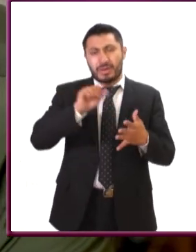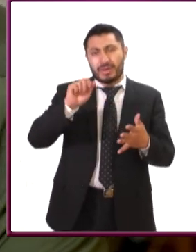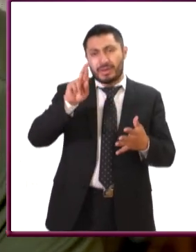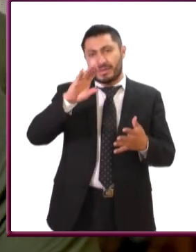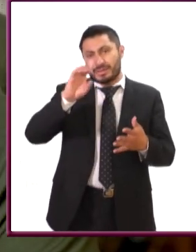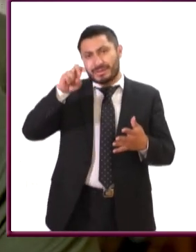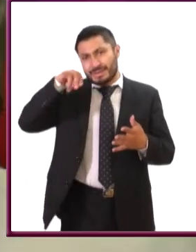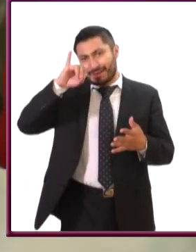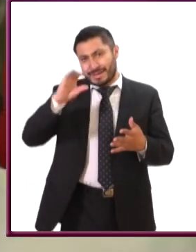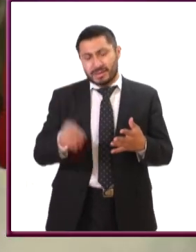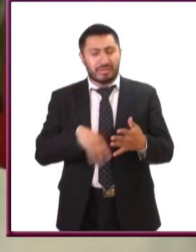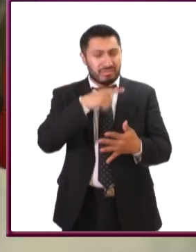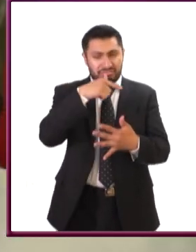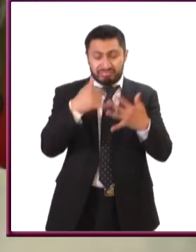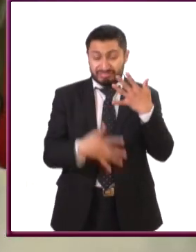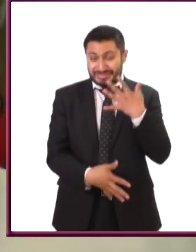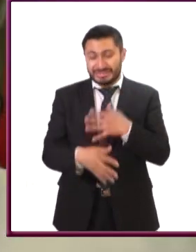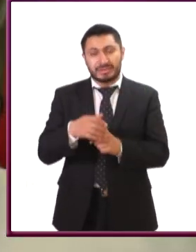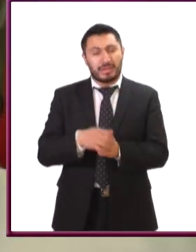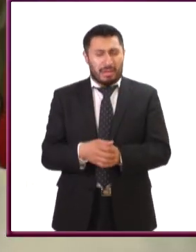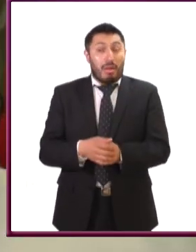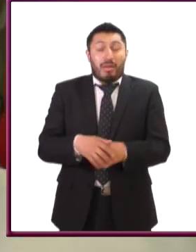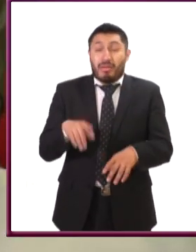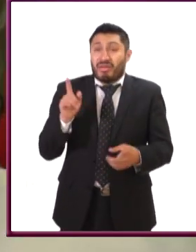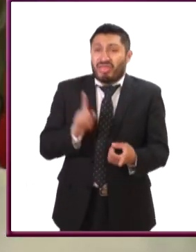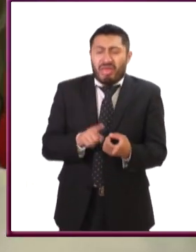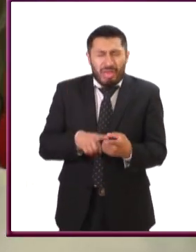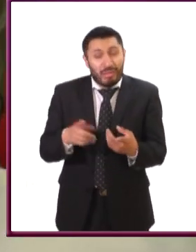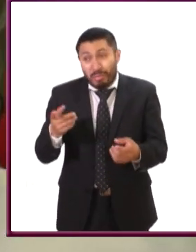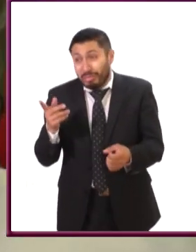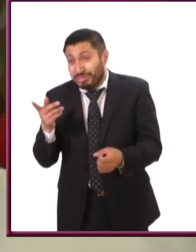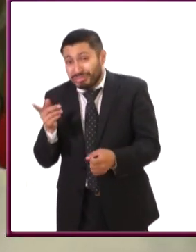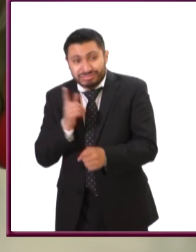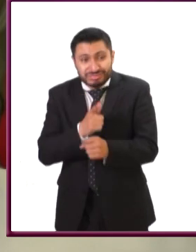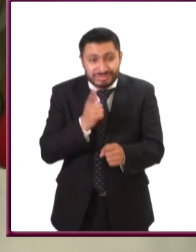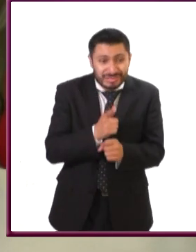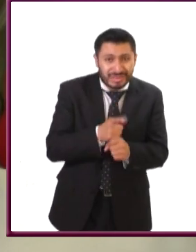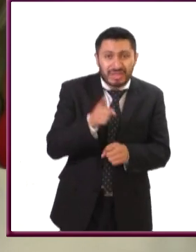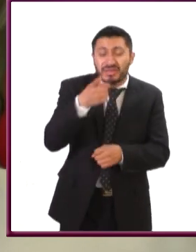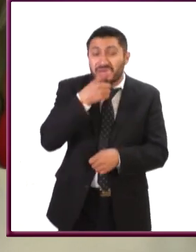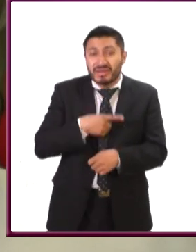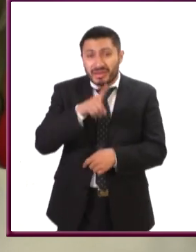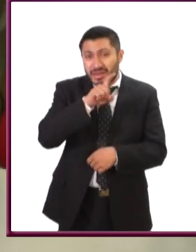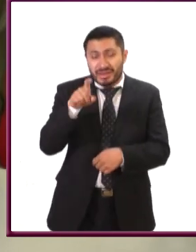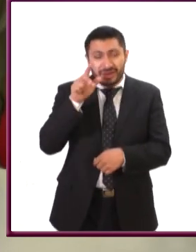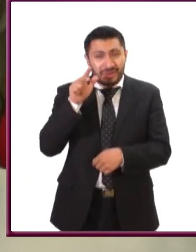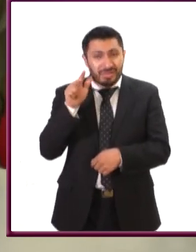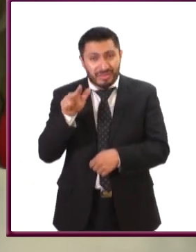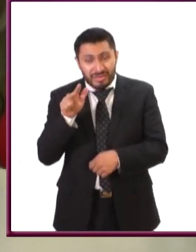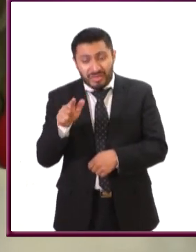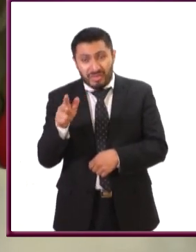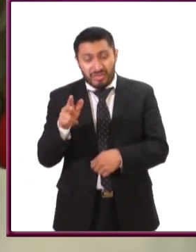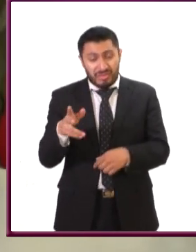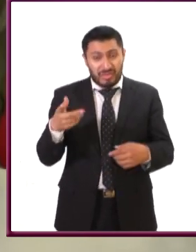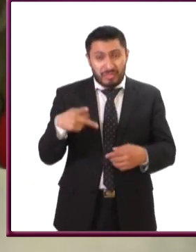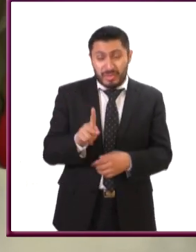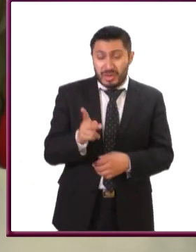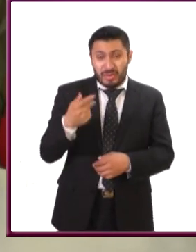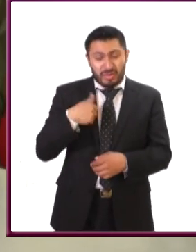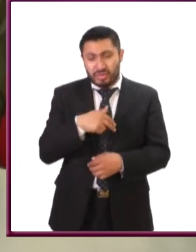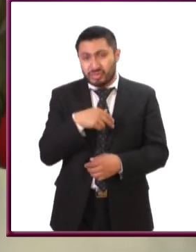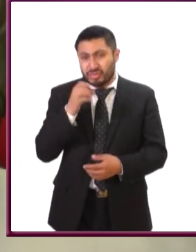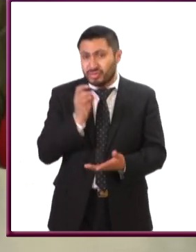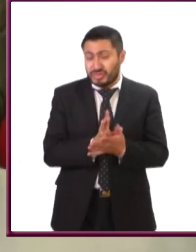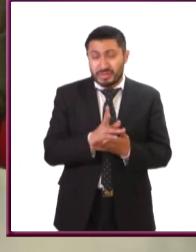bromo. ¡Wow! ¿Y de dónde salen tantos elementos químicos? Según me dijiste, son 118 elementos,